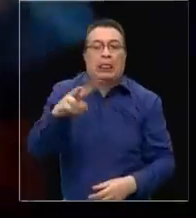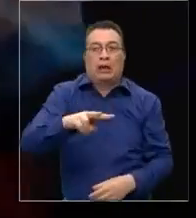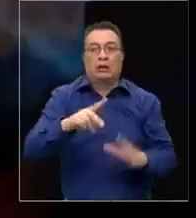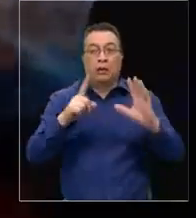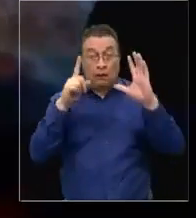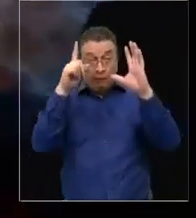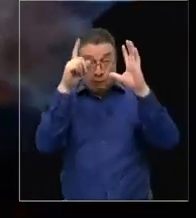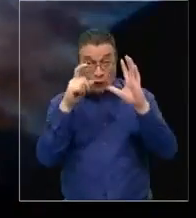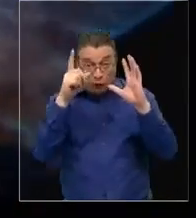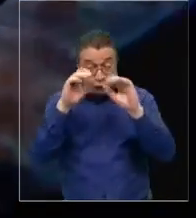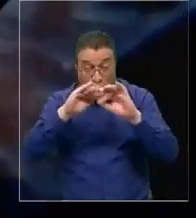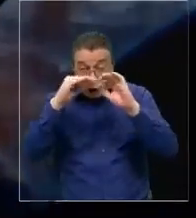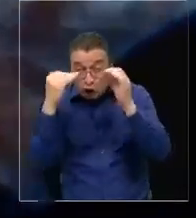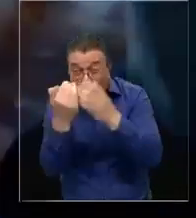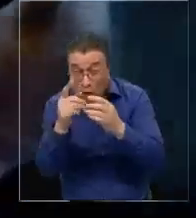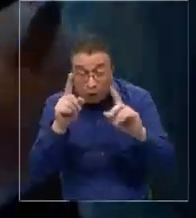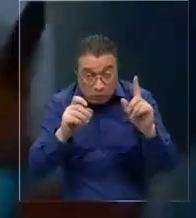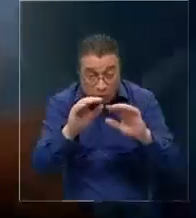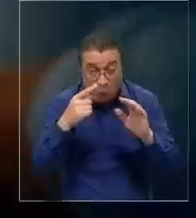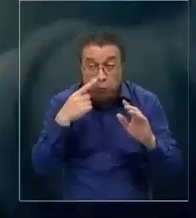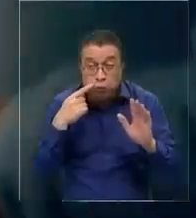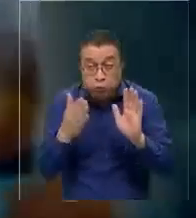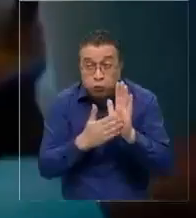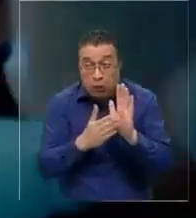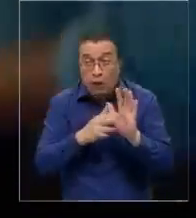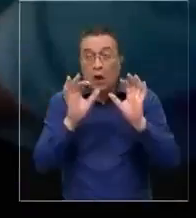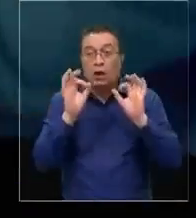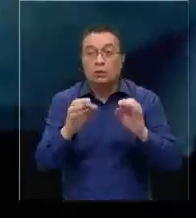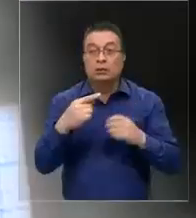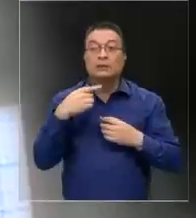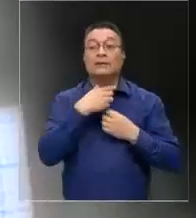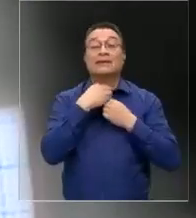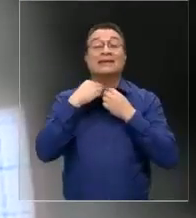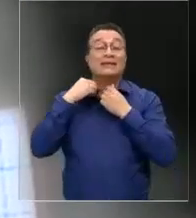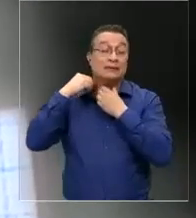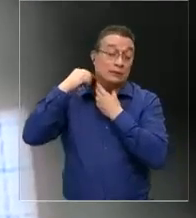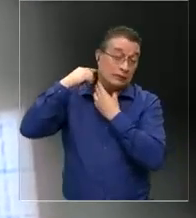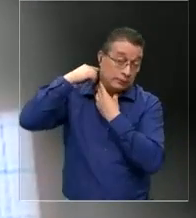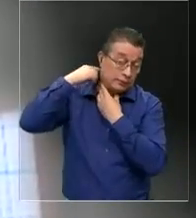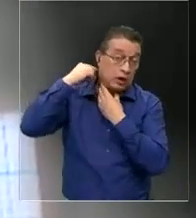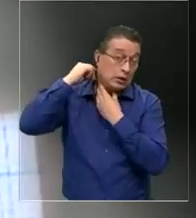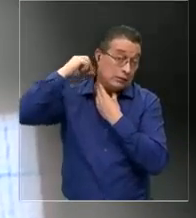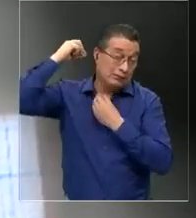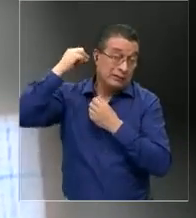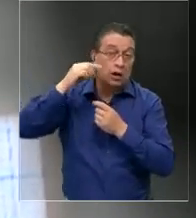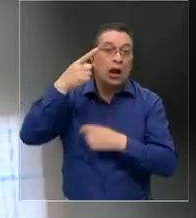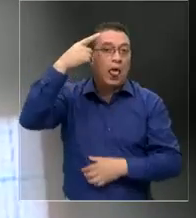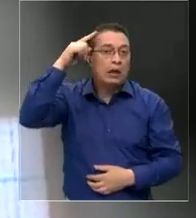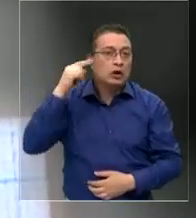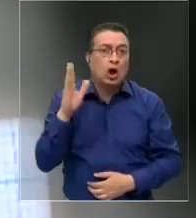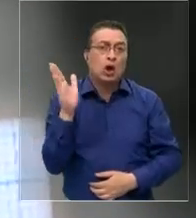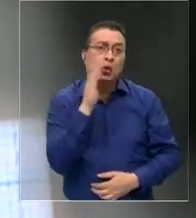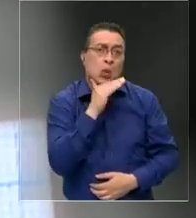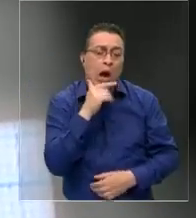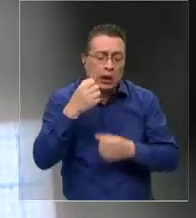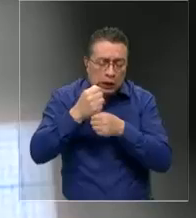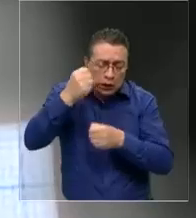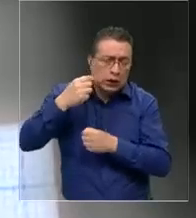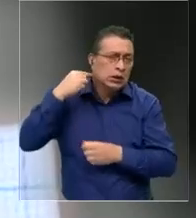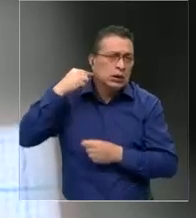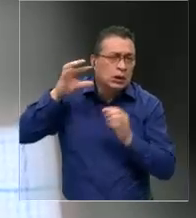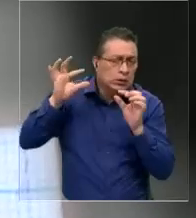de esta tercera autopsia demuestran que en el segmento cervical posterior no existen lesiones ni marcas de